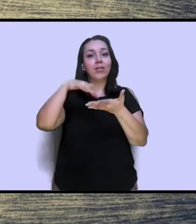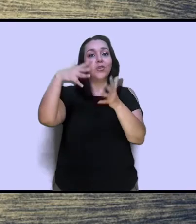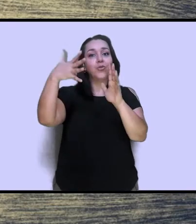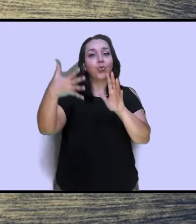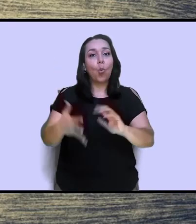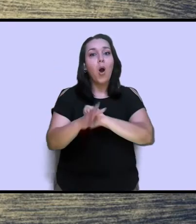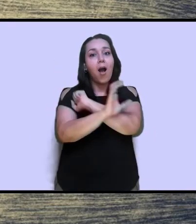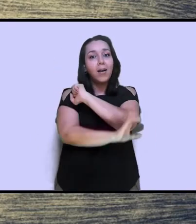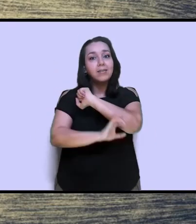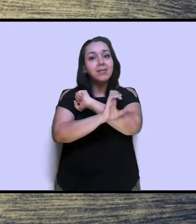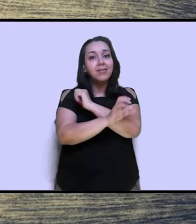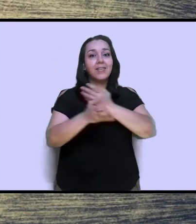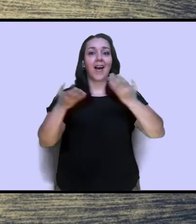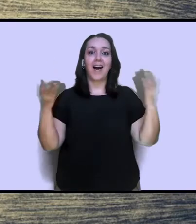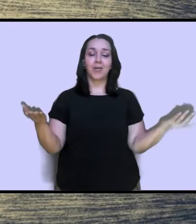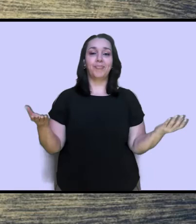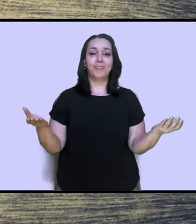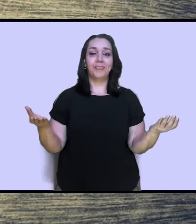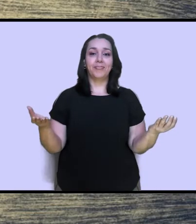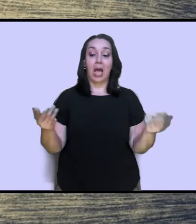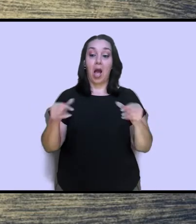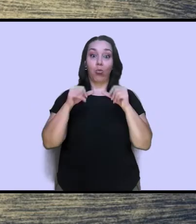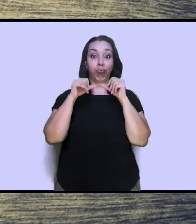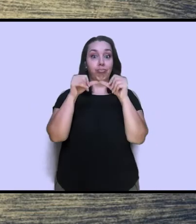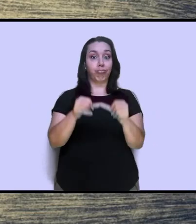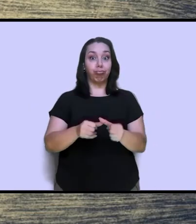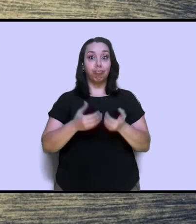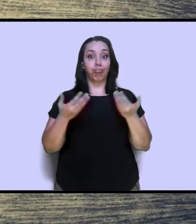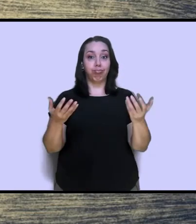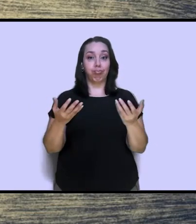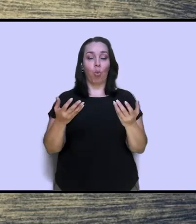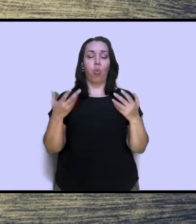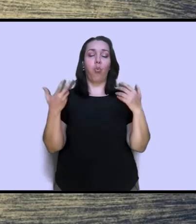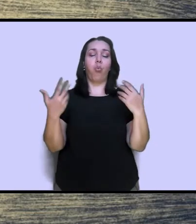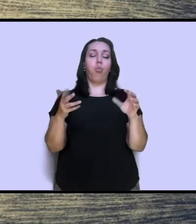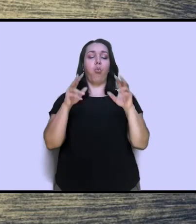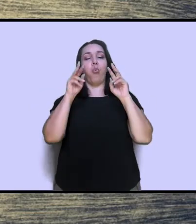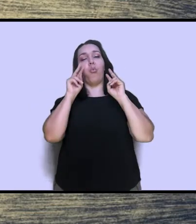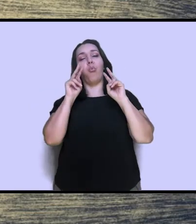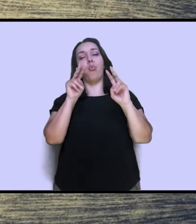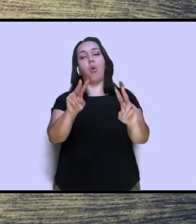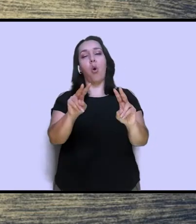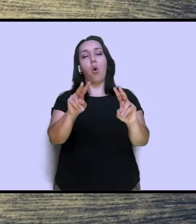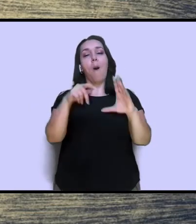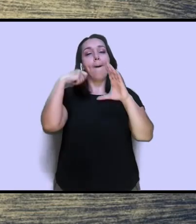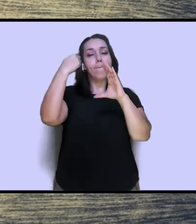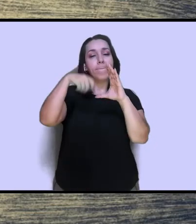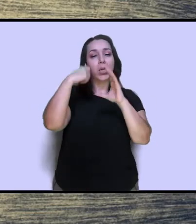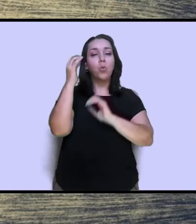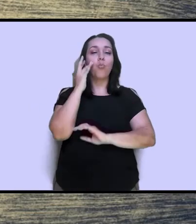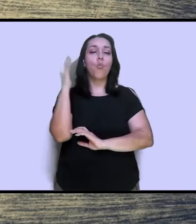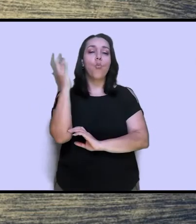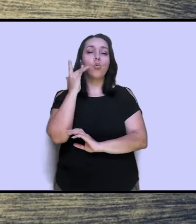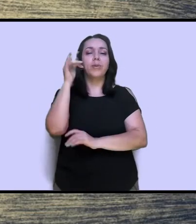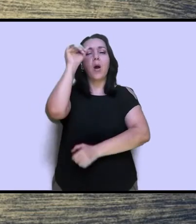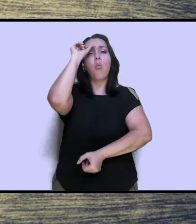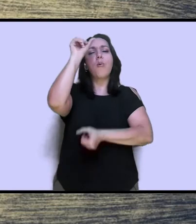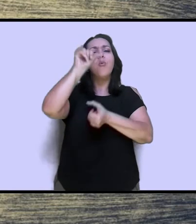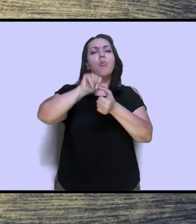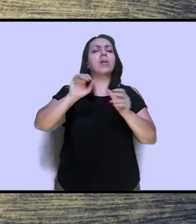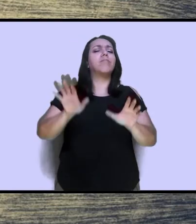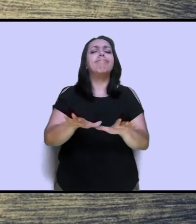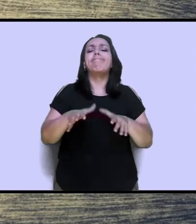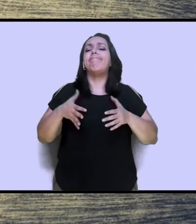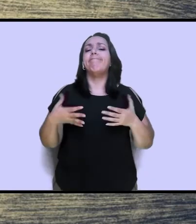estudiantes migrantes. A continuación, apreciaremos un video musical que nos recuerda